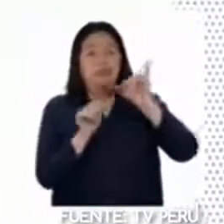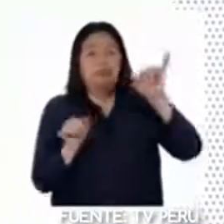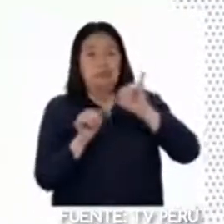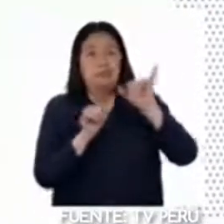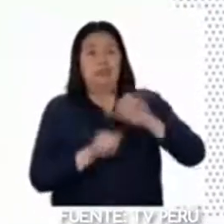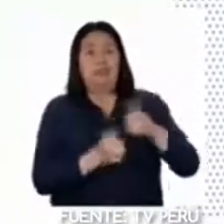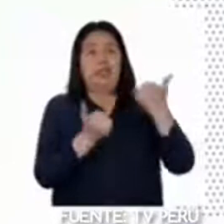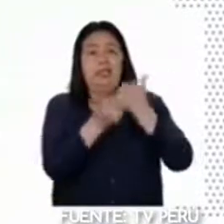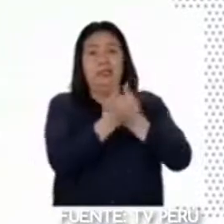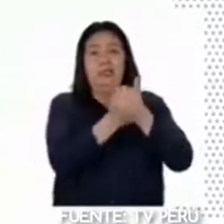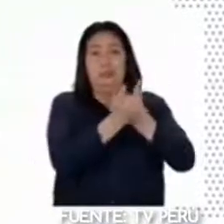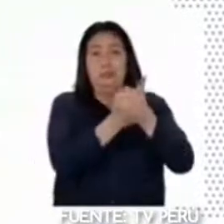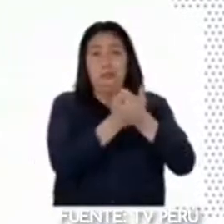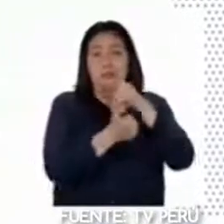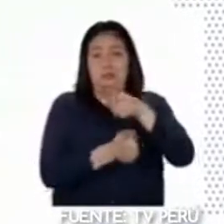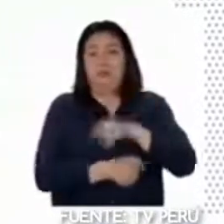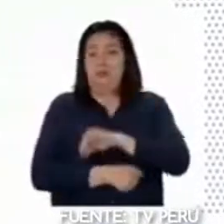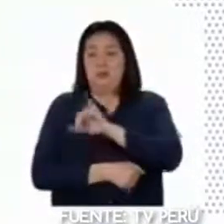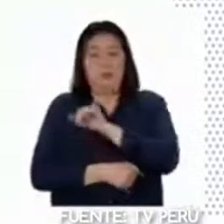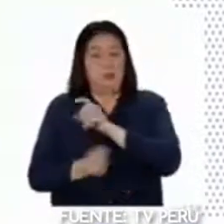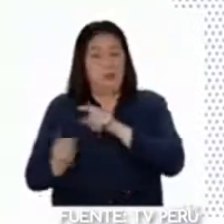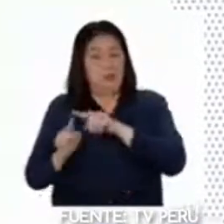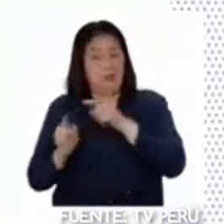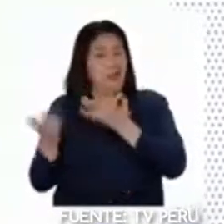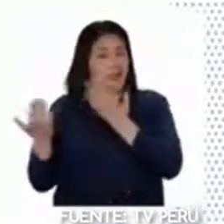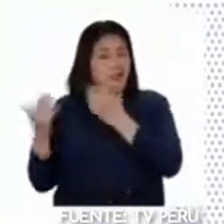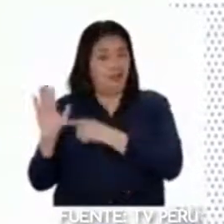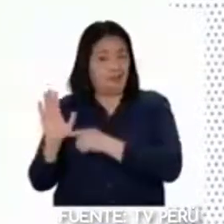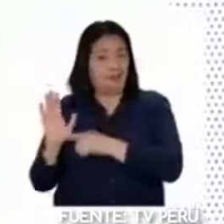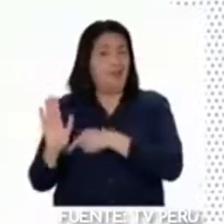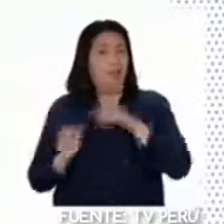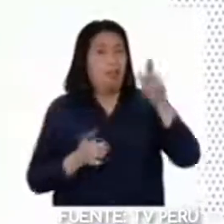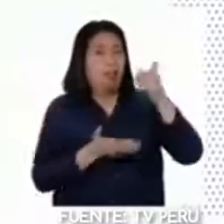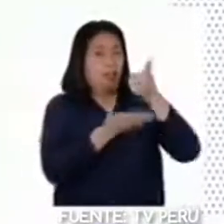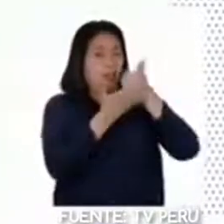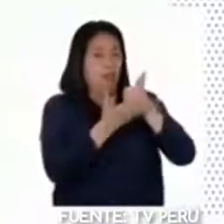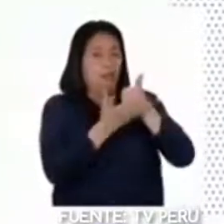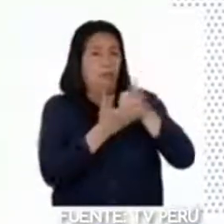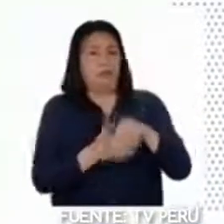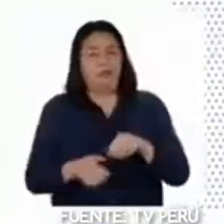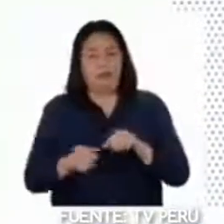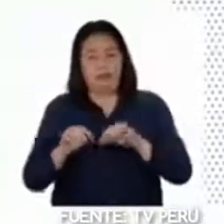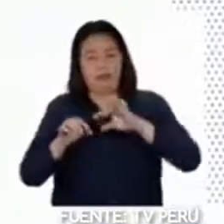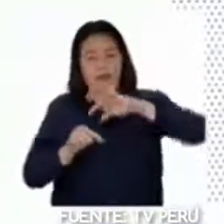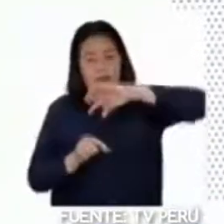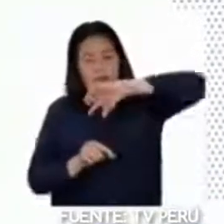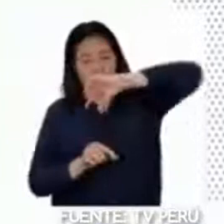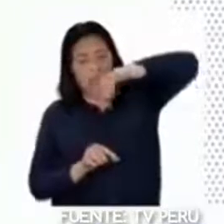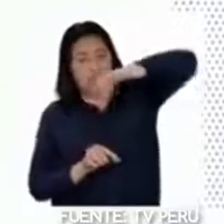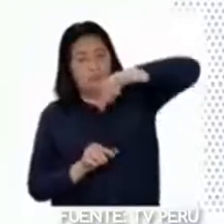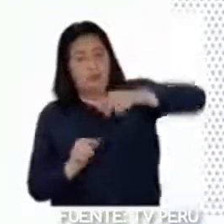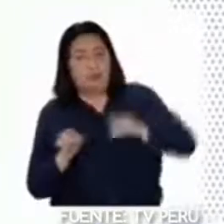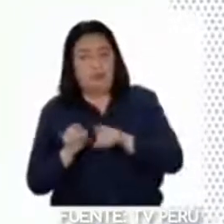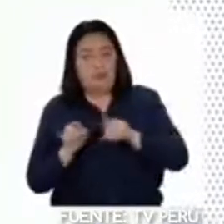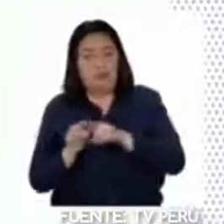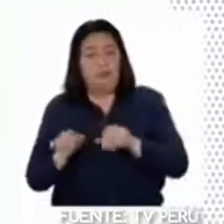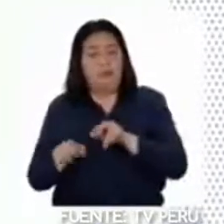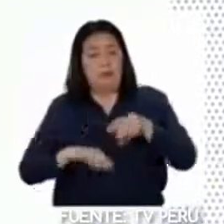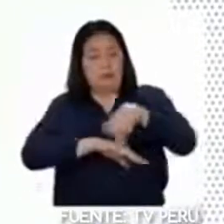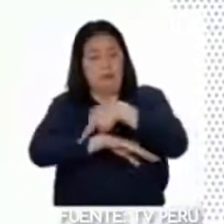entre Ayacucho y Juliaca mostrada anteriormente, ayudándote de un compás o de una regla.